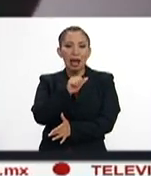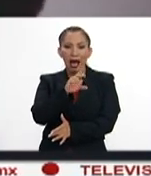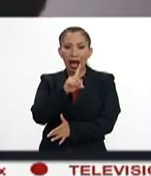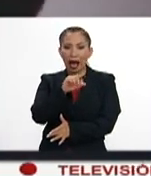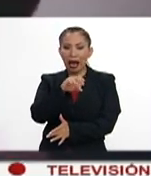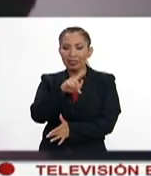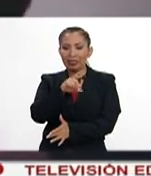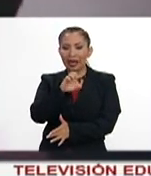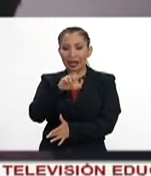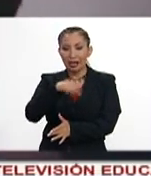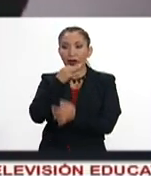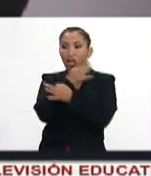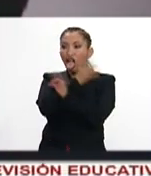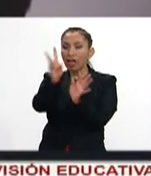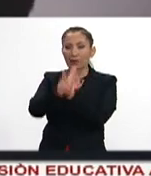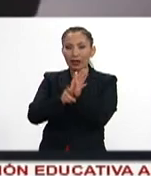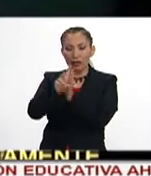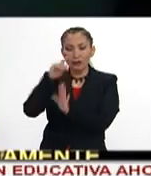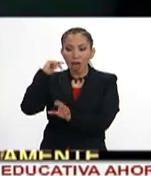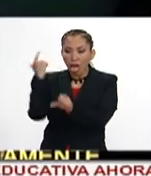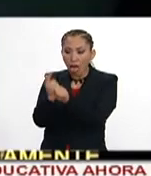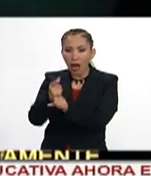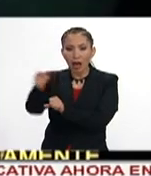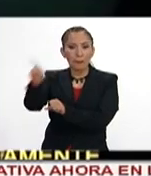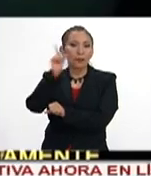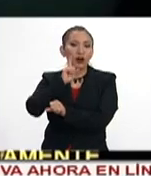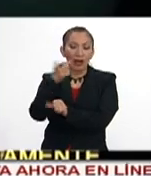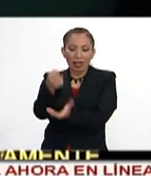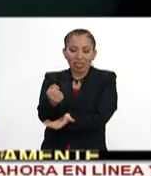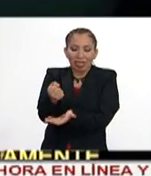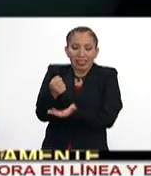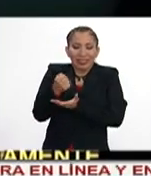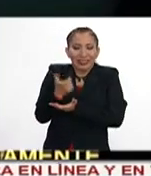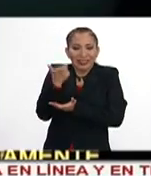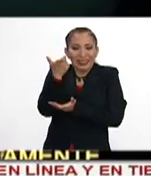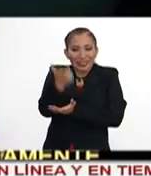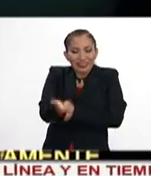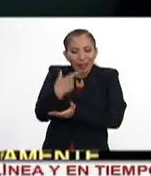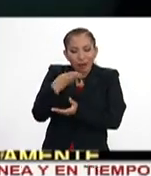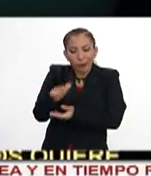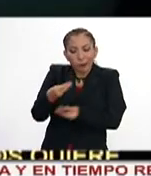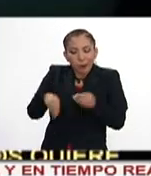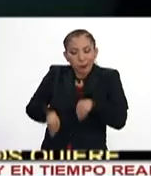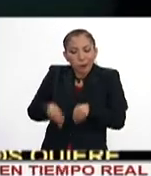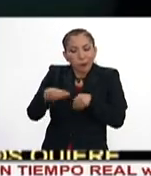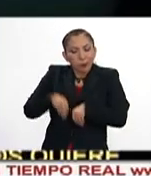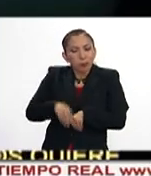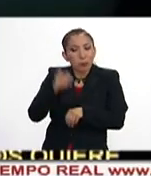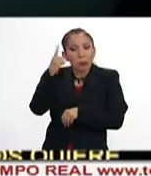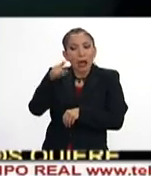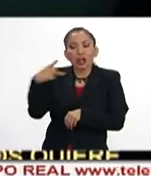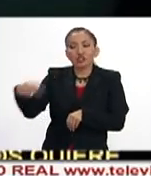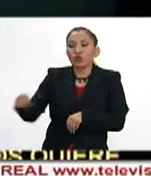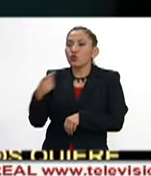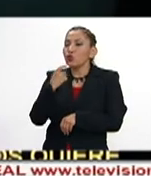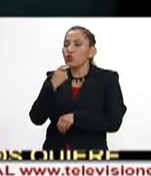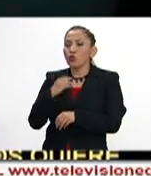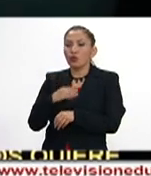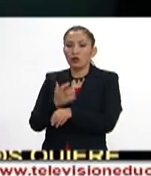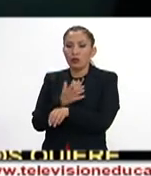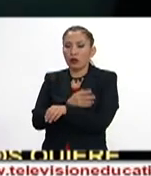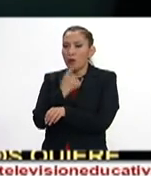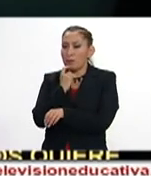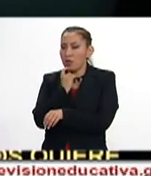Eva Cadena, tras la difusión de videos en donde recibe de dinero en efectivo, presuntamente para Andrés Manuel